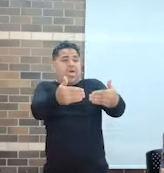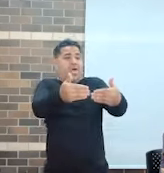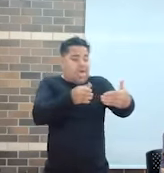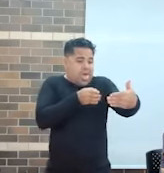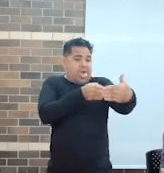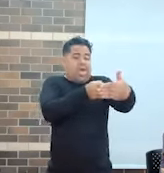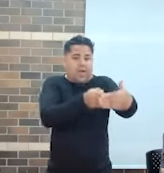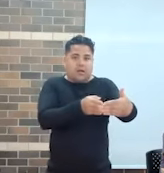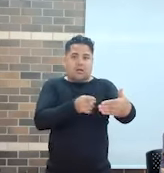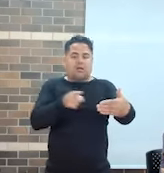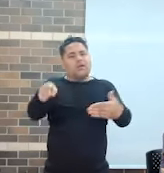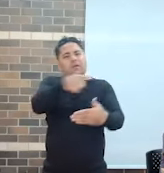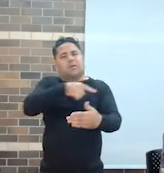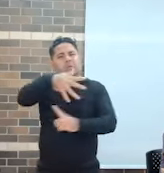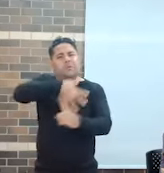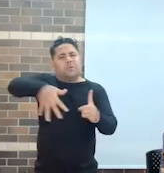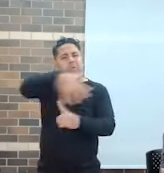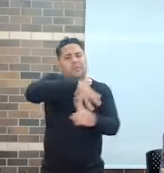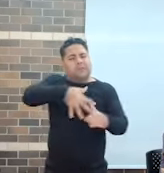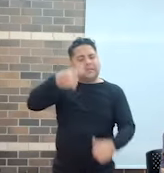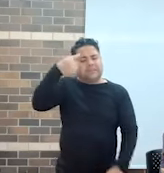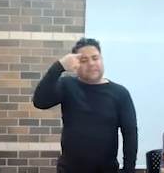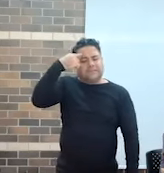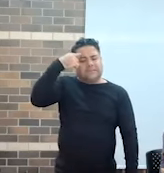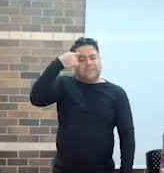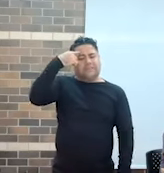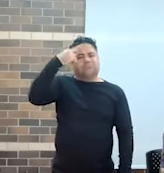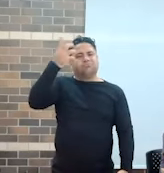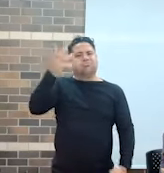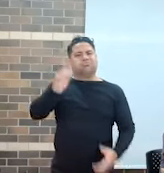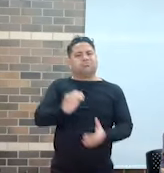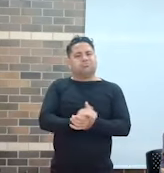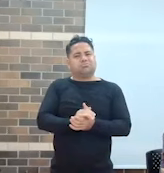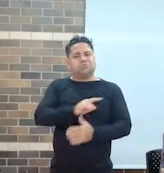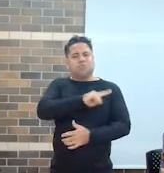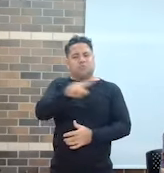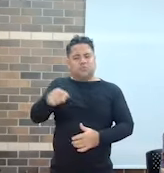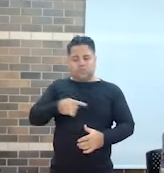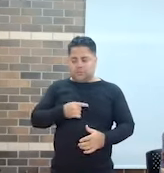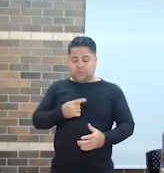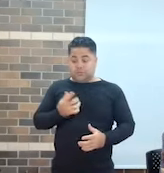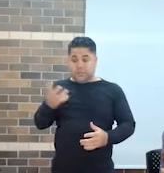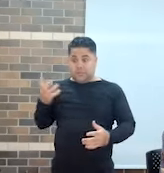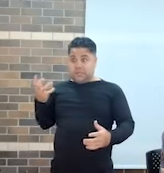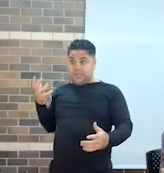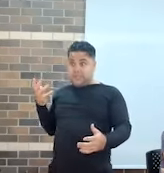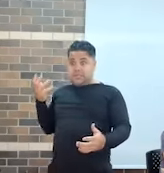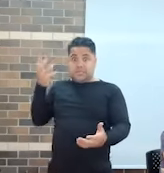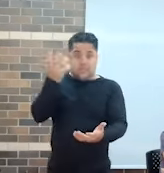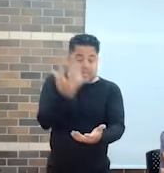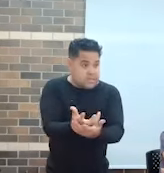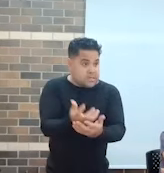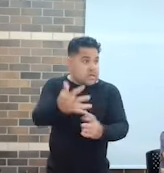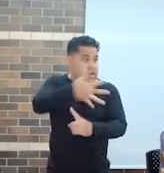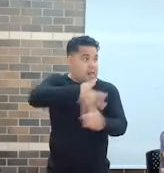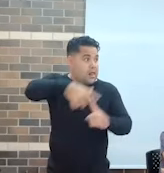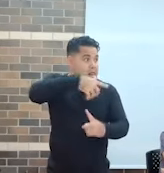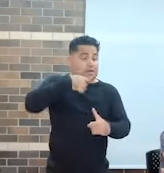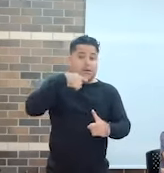estos contextos, eh, al cual nos han llevado y que analizamos desde la